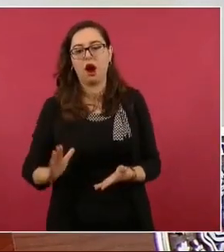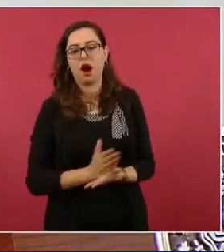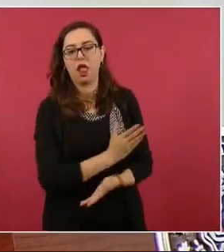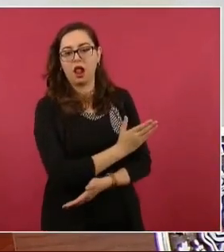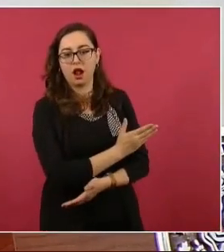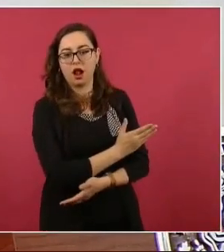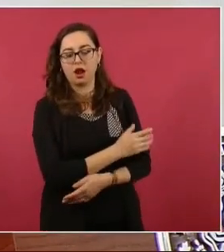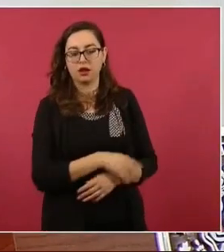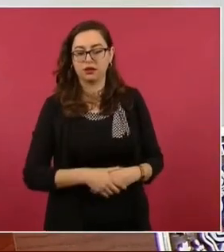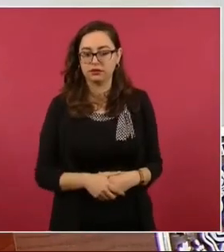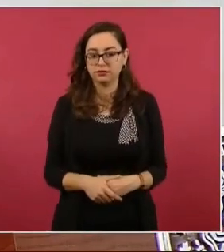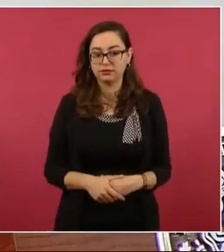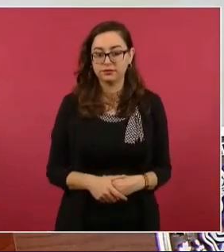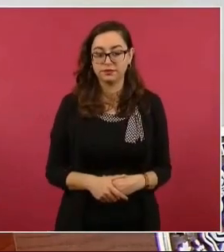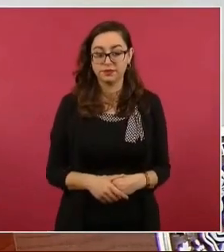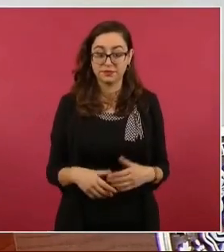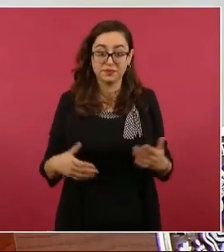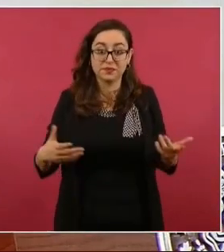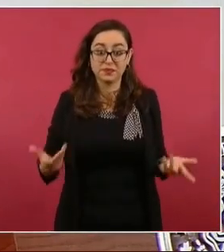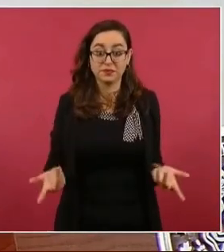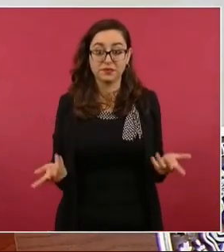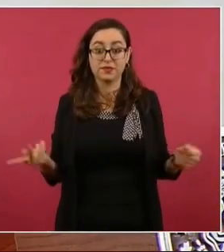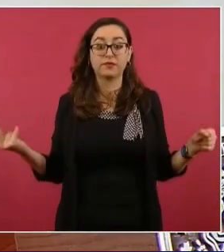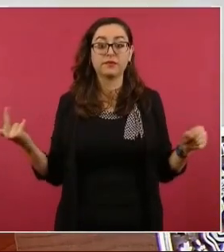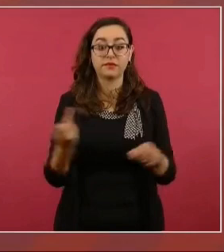¿de dónde surge el ejército?